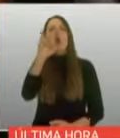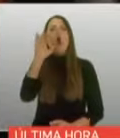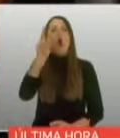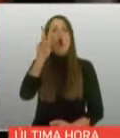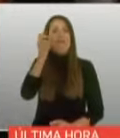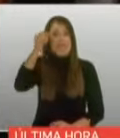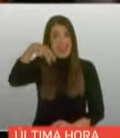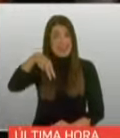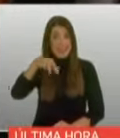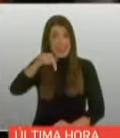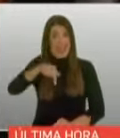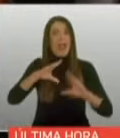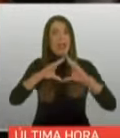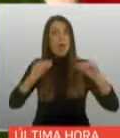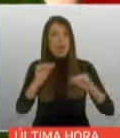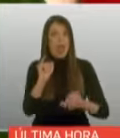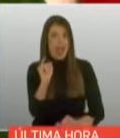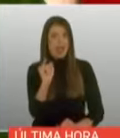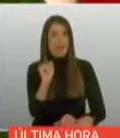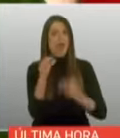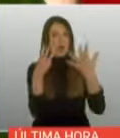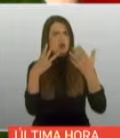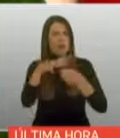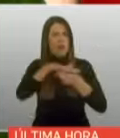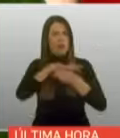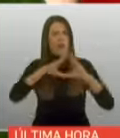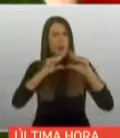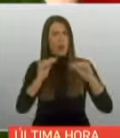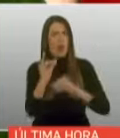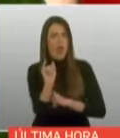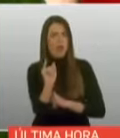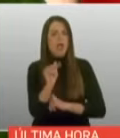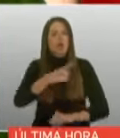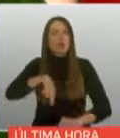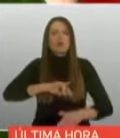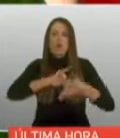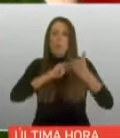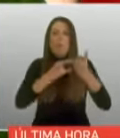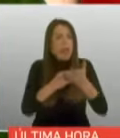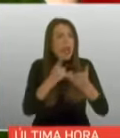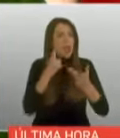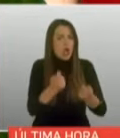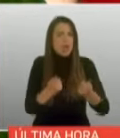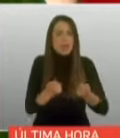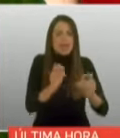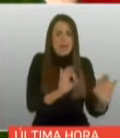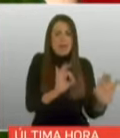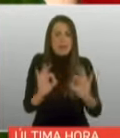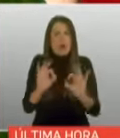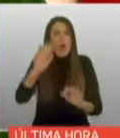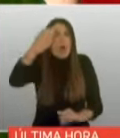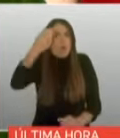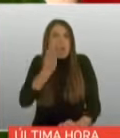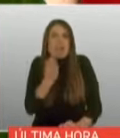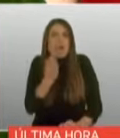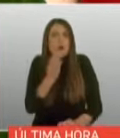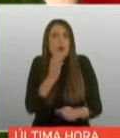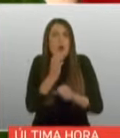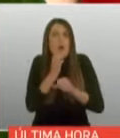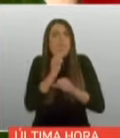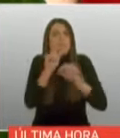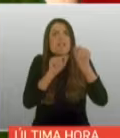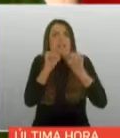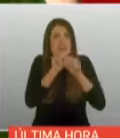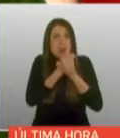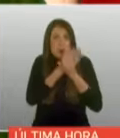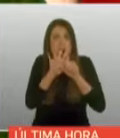medidas de prevención y consejos y advertencias que se hacen llegar a la población a través de los medios de comunicación. Asimismo, el gabinete de